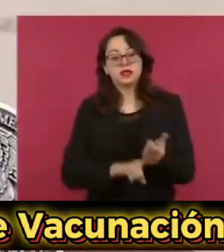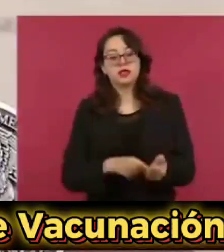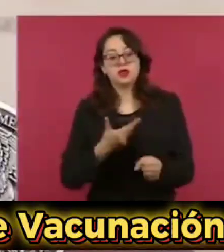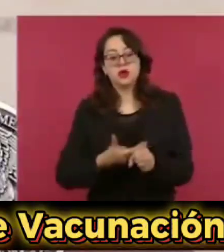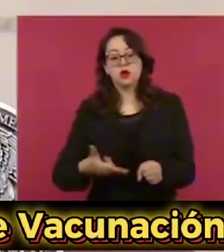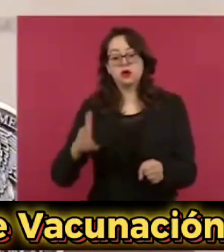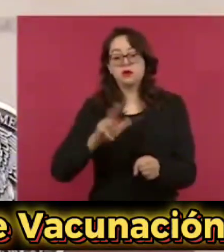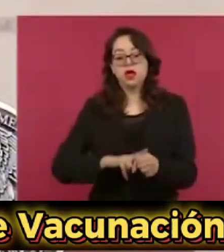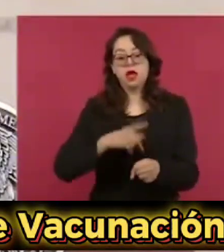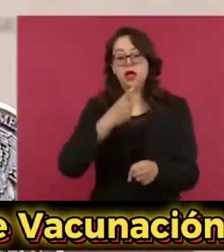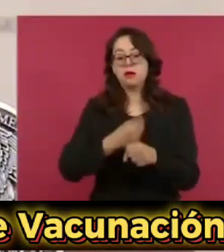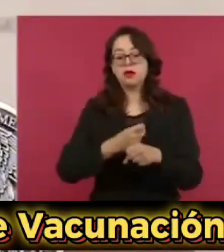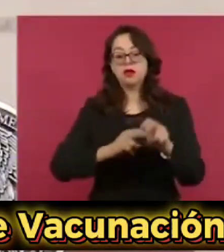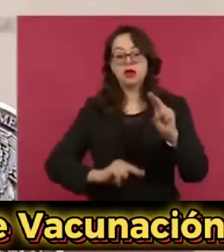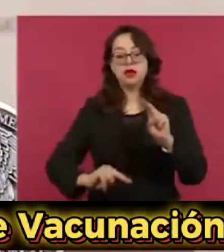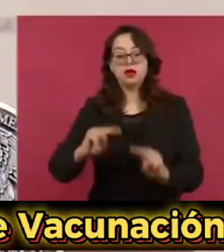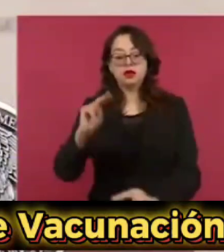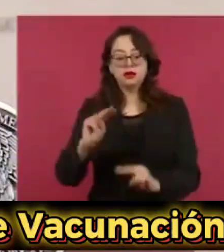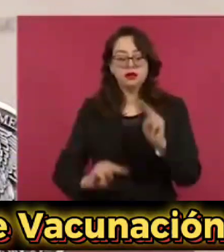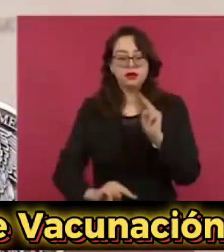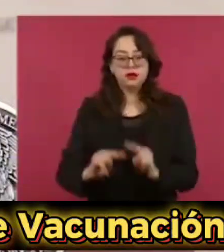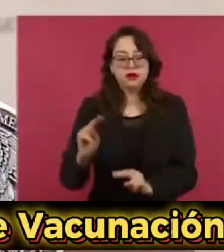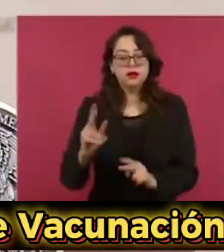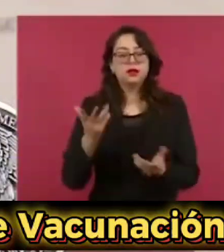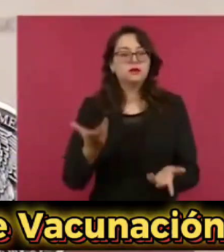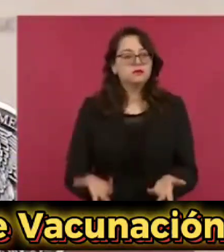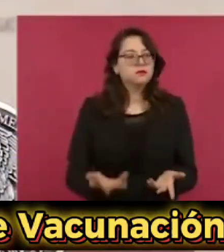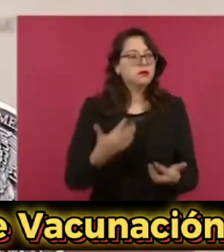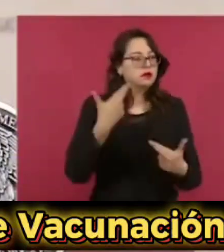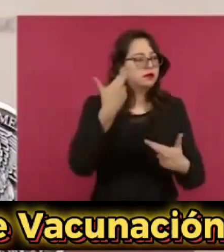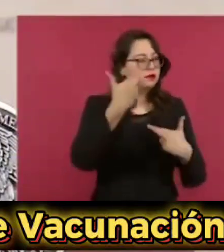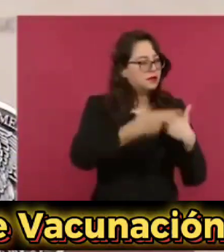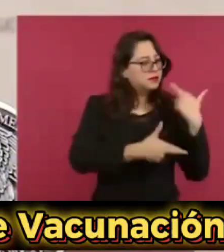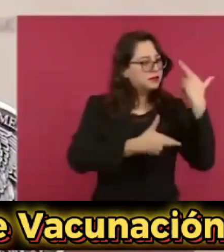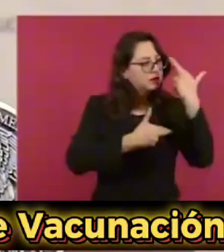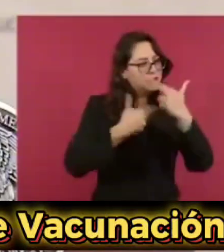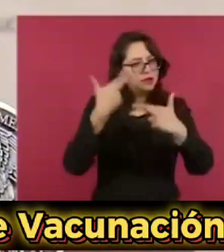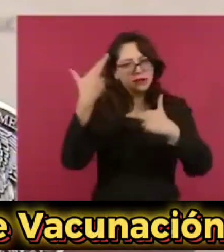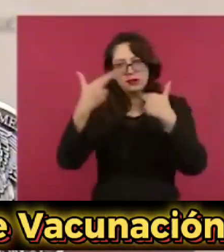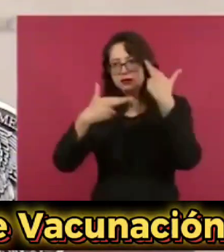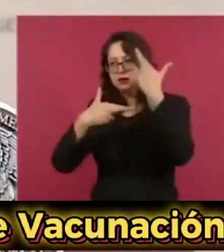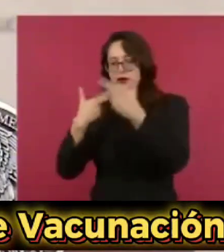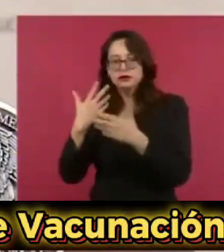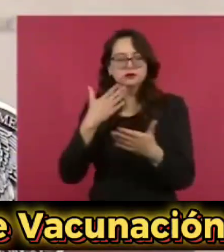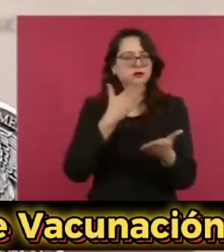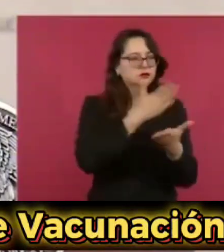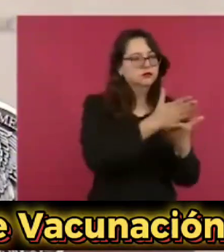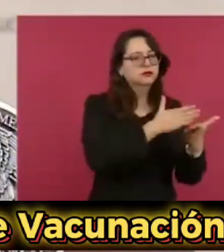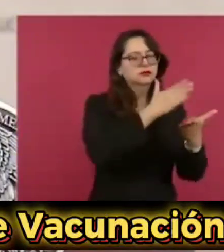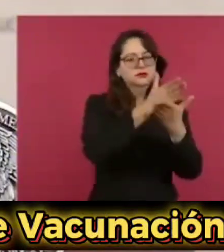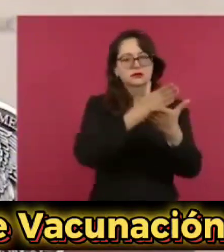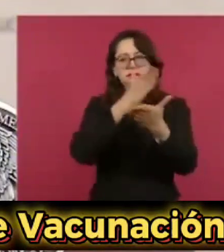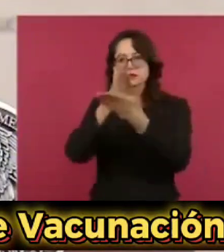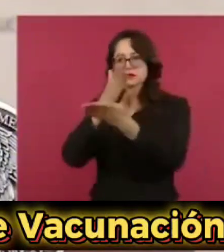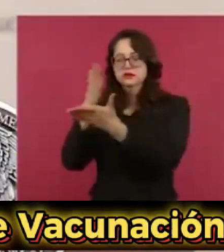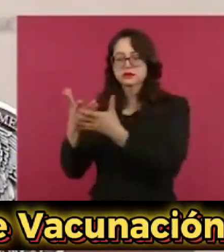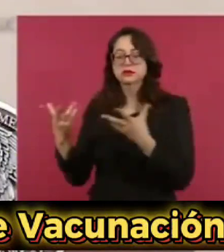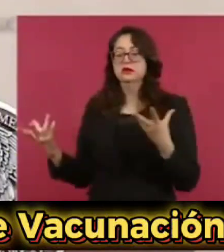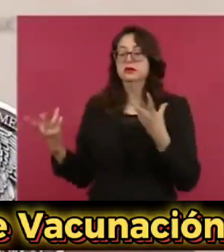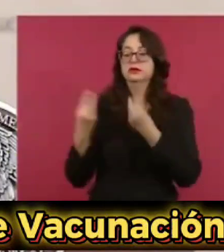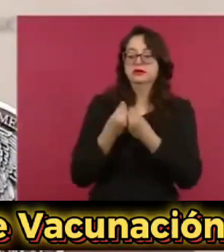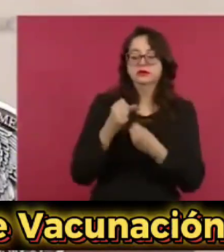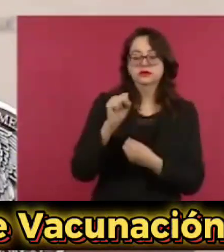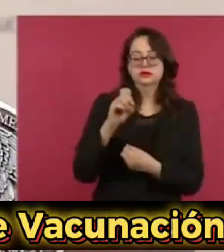rutas de supervisión muy pegadas a lo que se hace por las fuerzas de SEDENA y